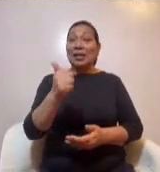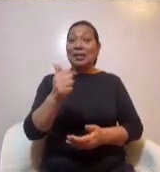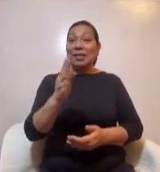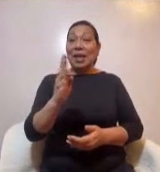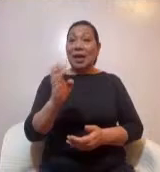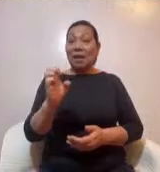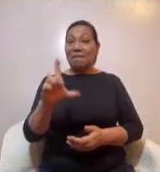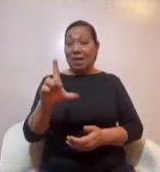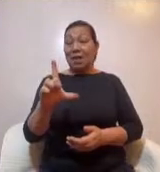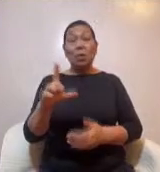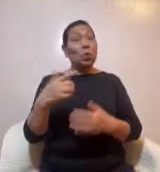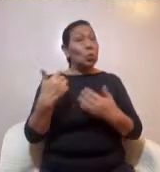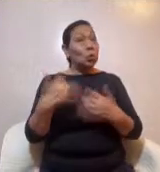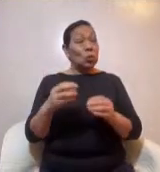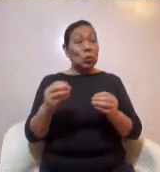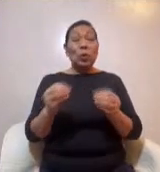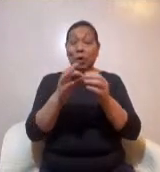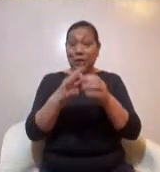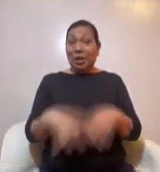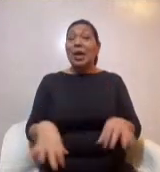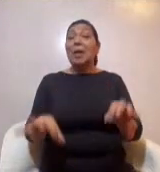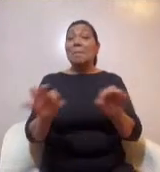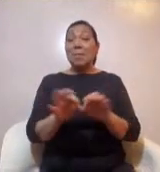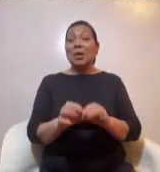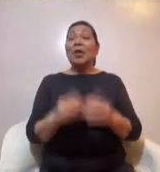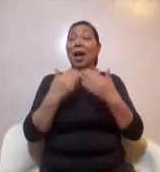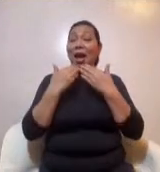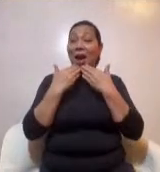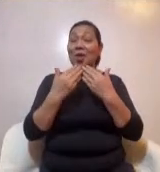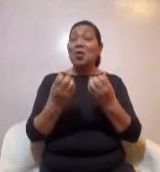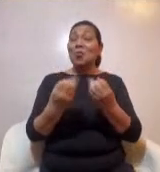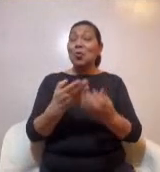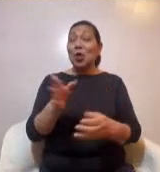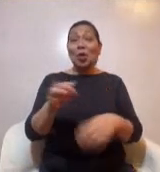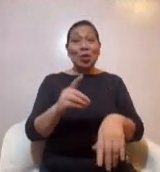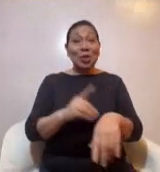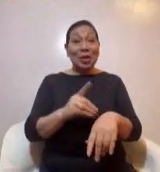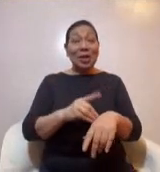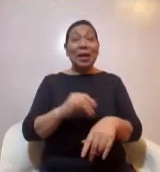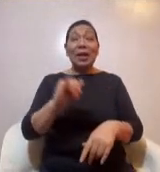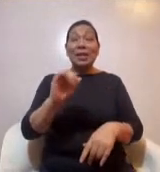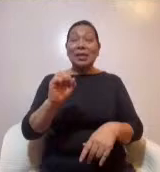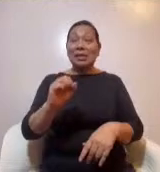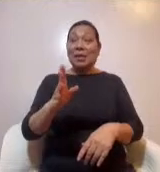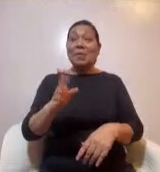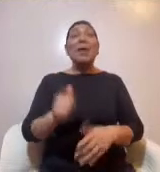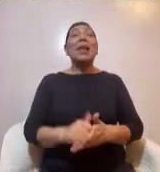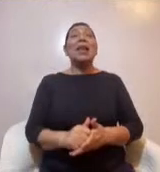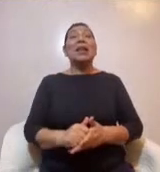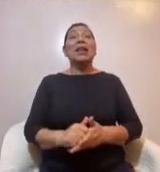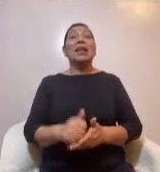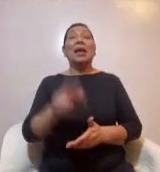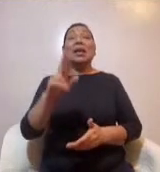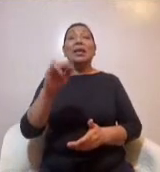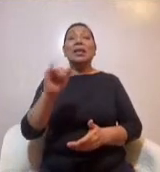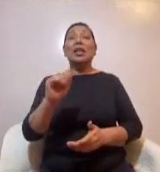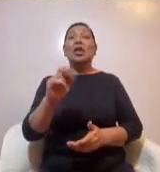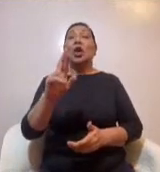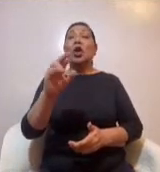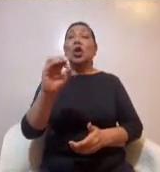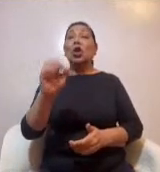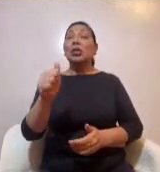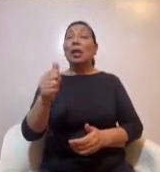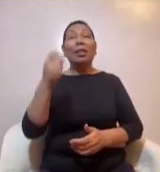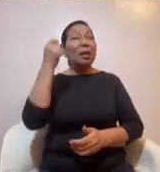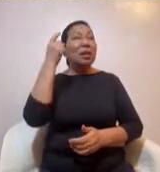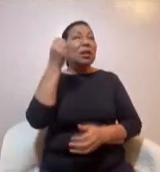doctora Isabel, esta sentencia es sumamente importante. Le agradezco mucho a la doctora Isabel Berganza y a la doctora Iris